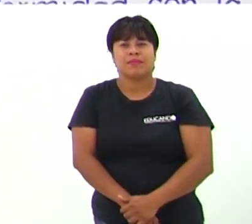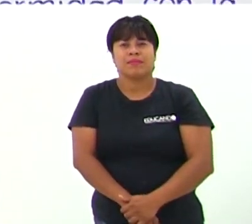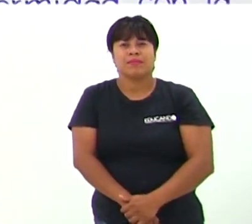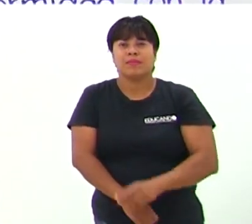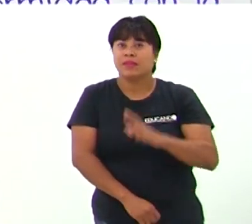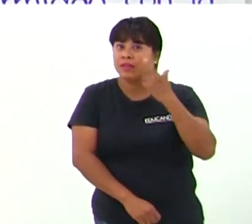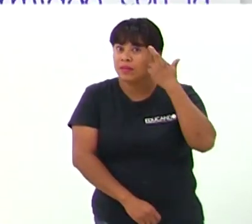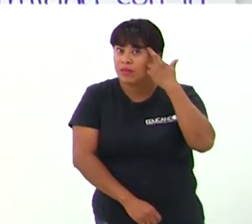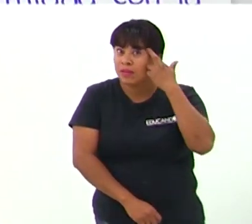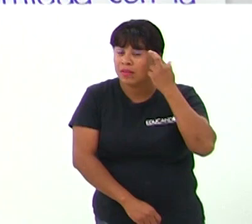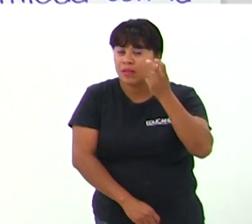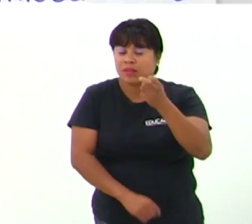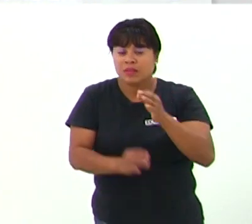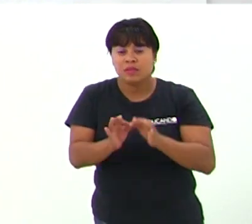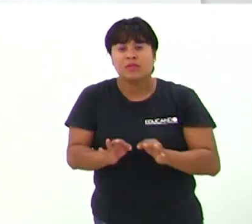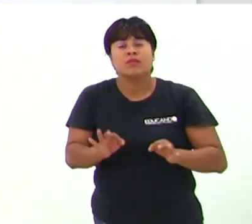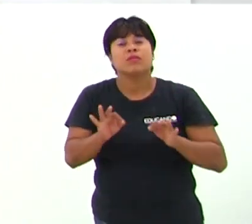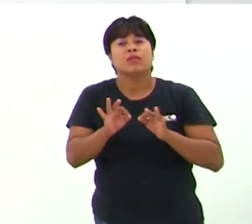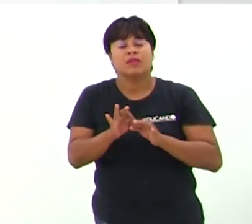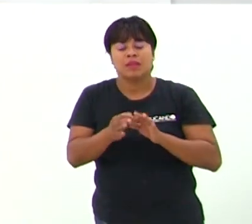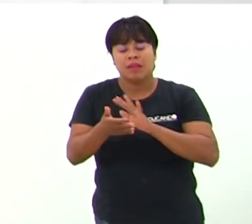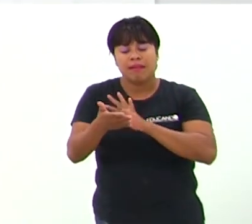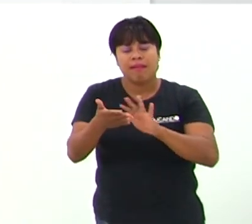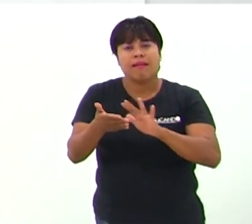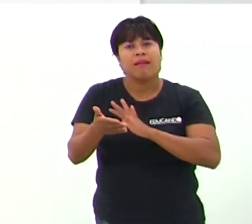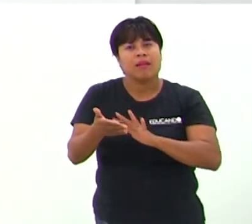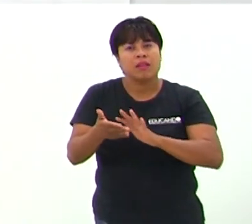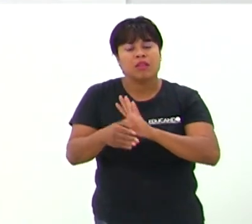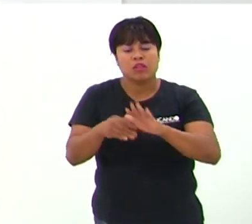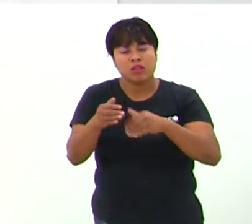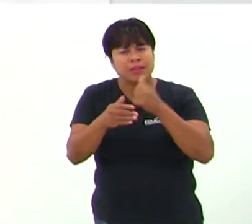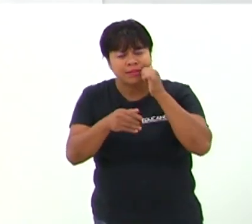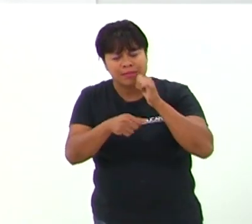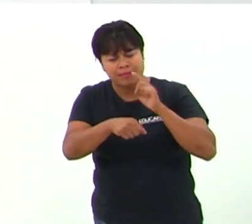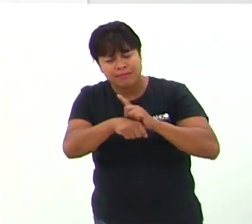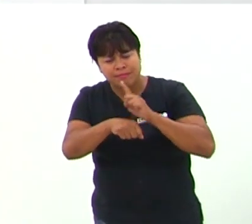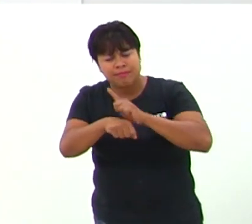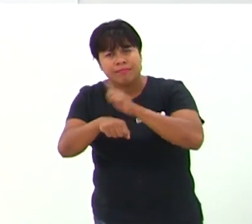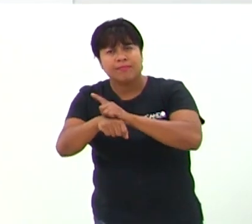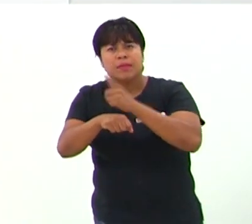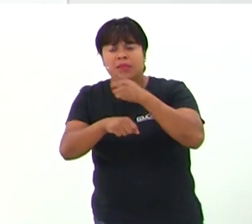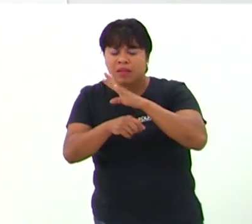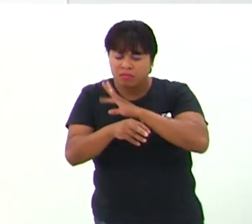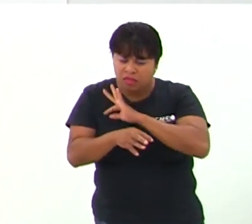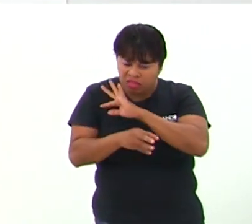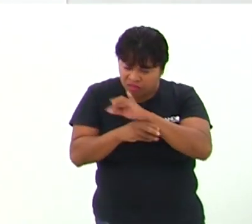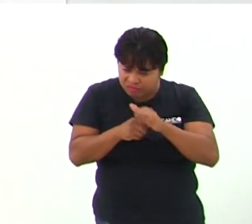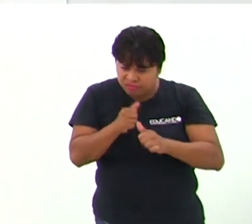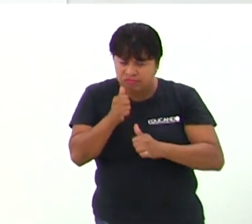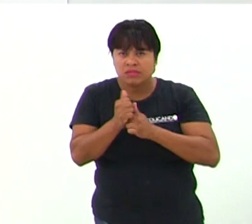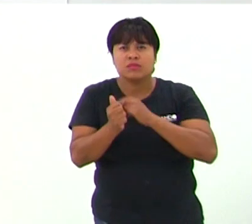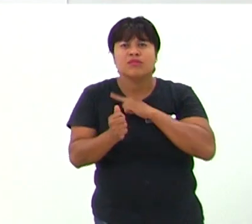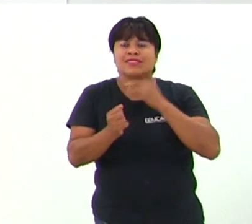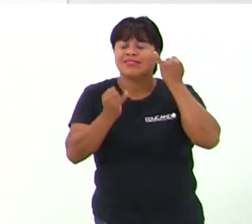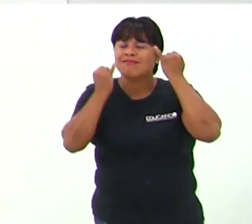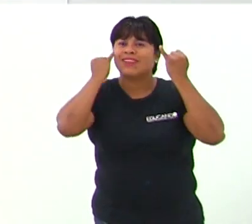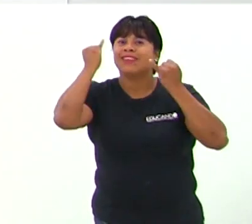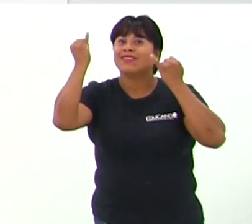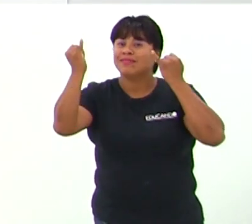Te recuerdo, es muy importante leer todos los días para poder reforzar nuestra